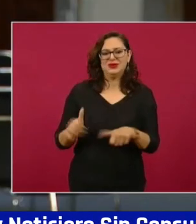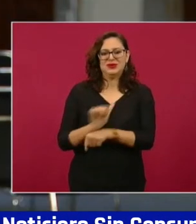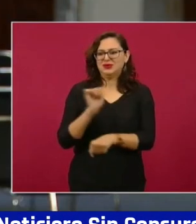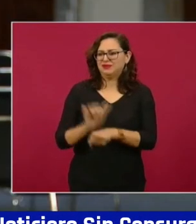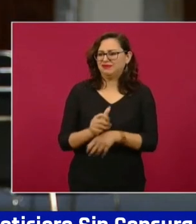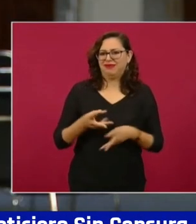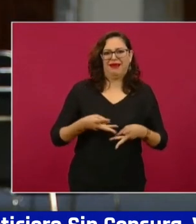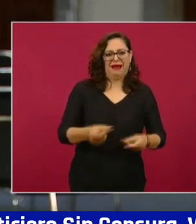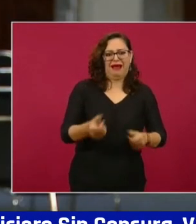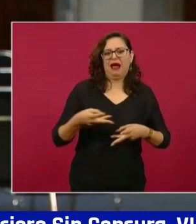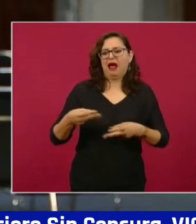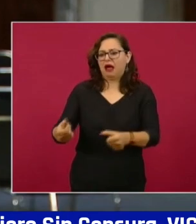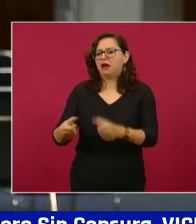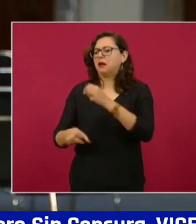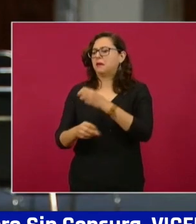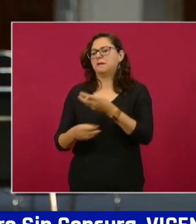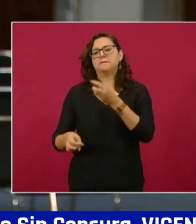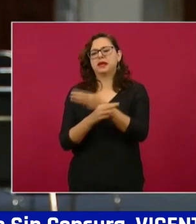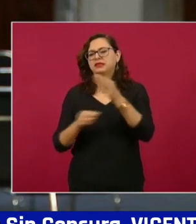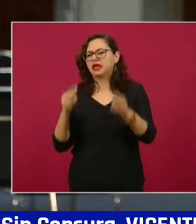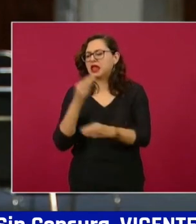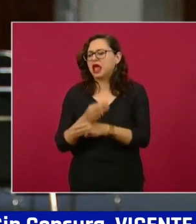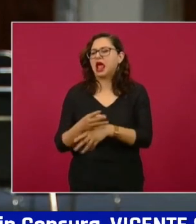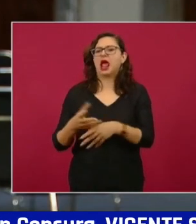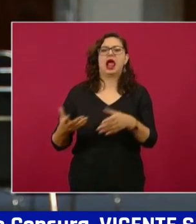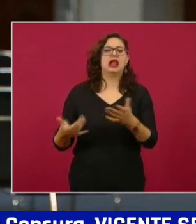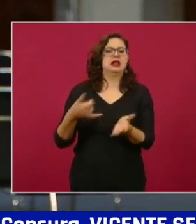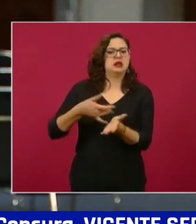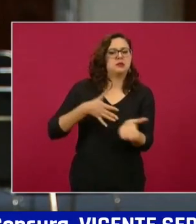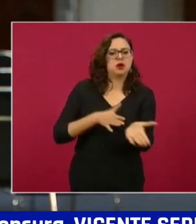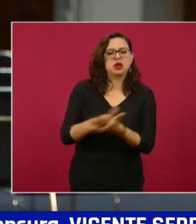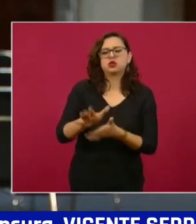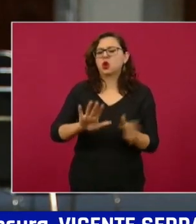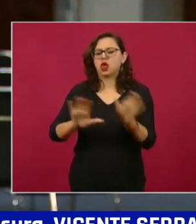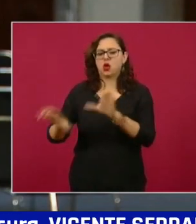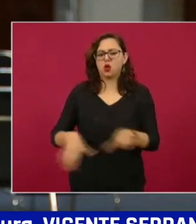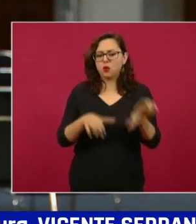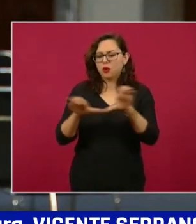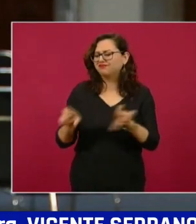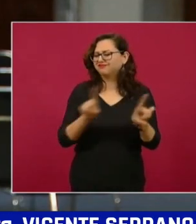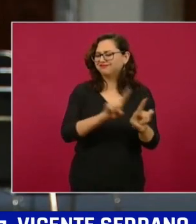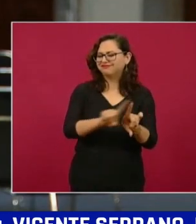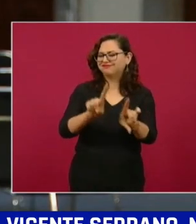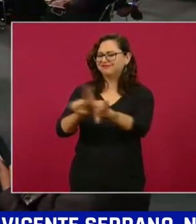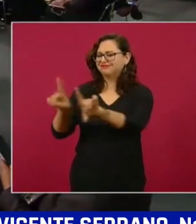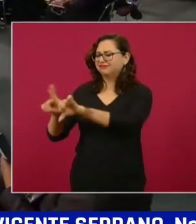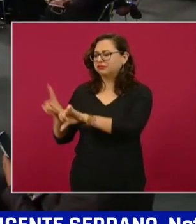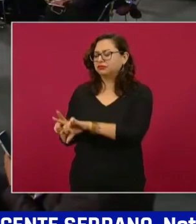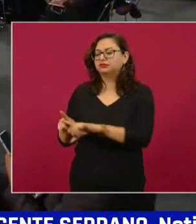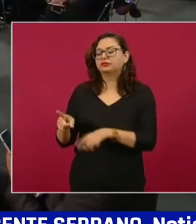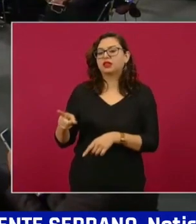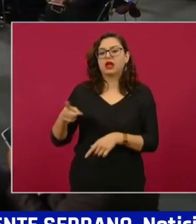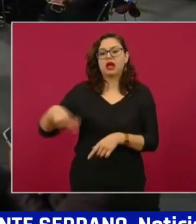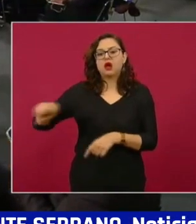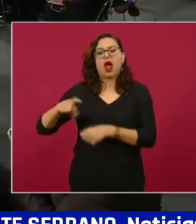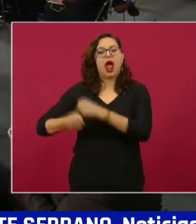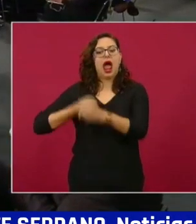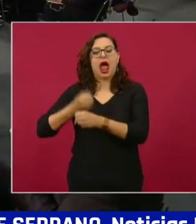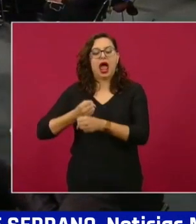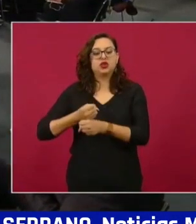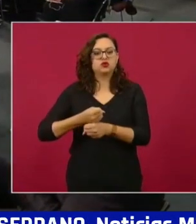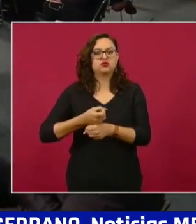asesino. El presidente López Obrador felicita en primer lugar a Contralínea por la investigación y comenta que sí quieren revisar